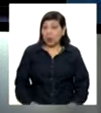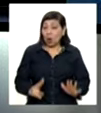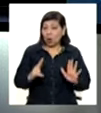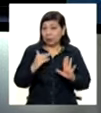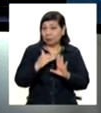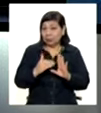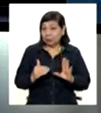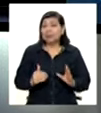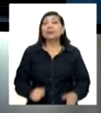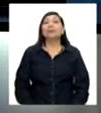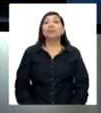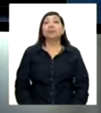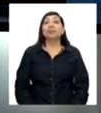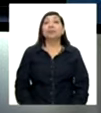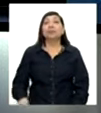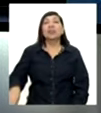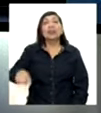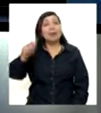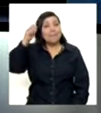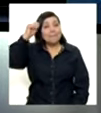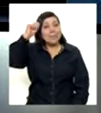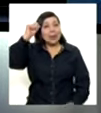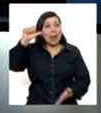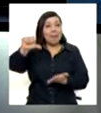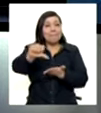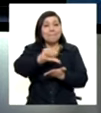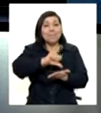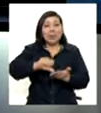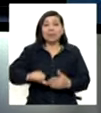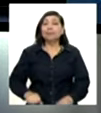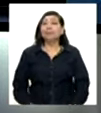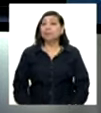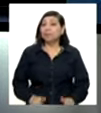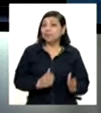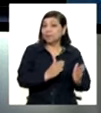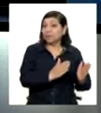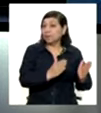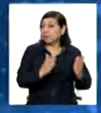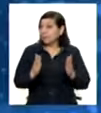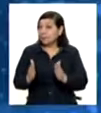la Plaza Túpac Amaru en Magdalena. Muchísimas gracias a Vanessa y vamos a continuar con otras informaciones.